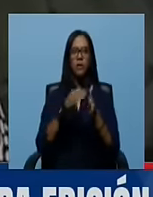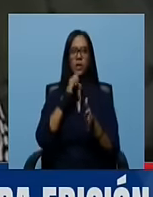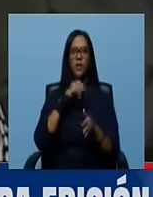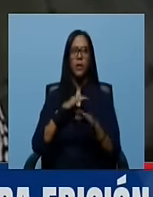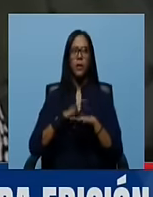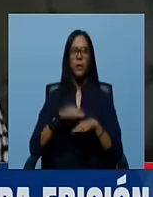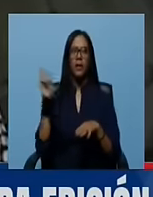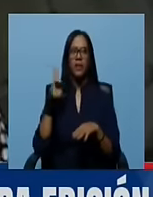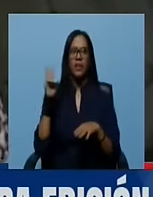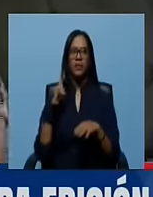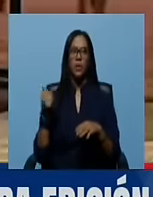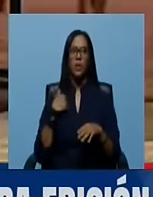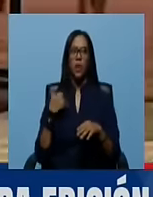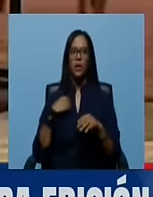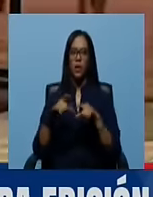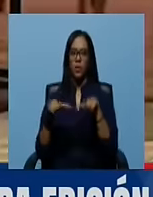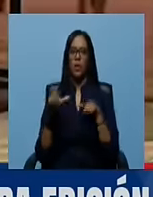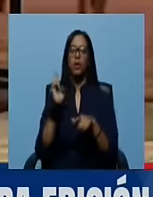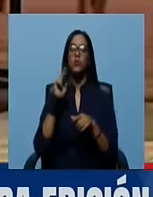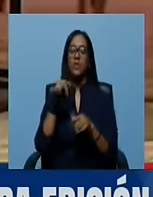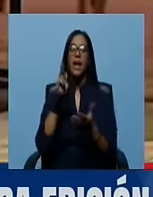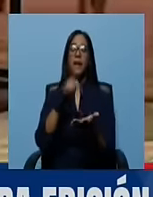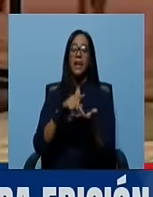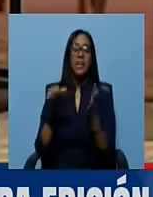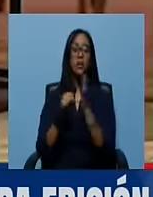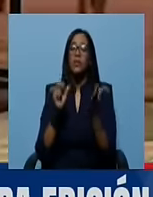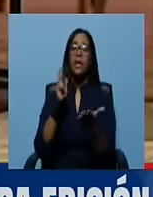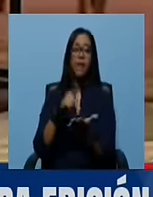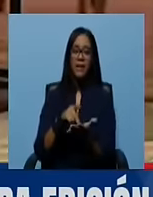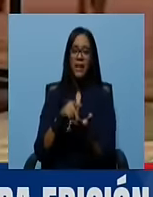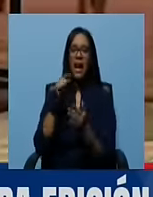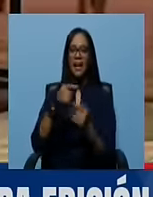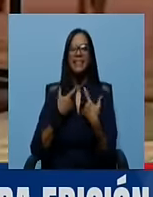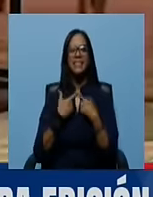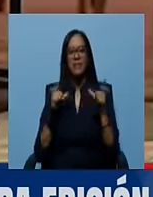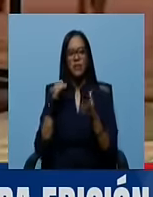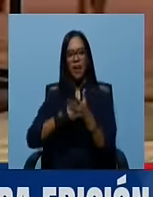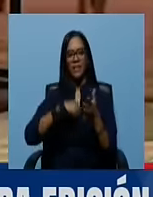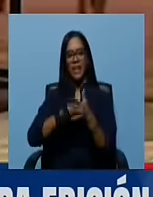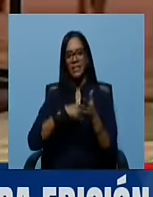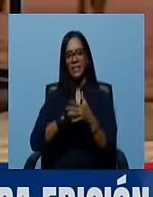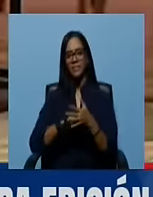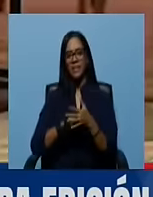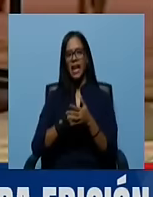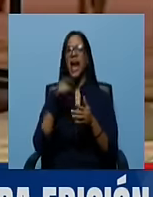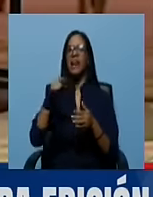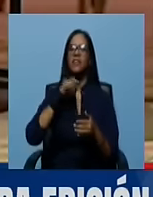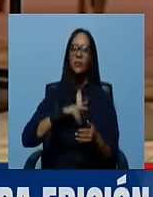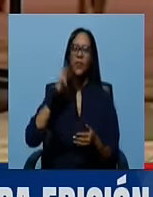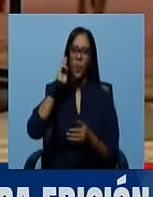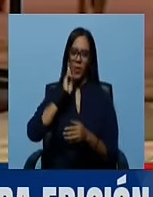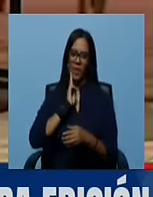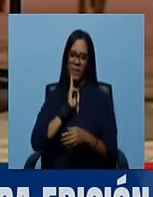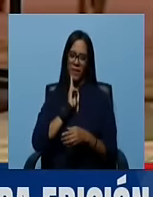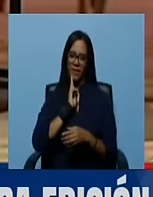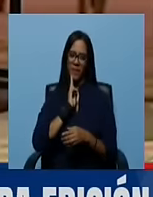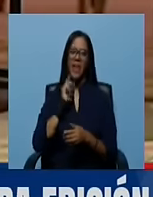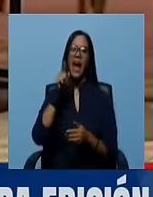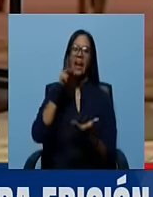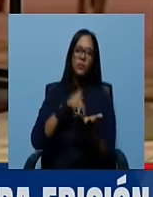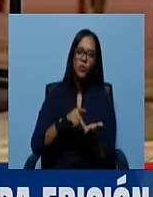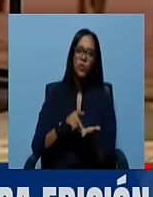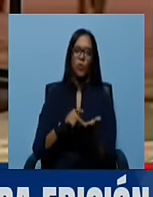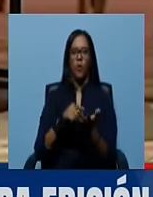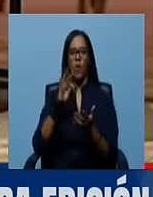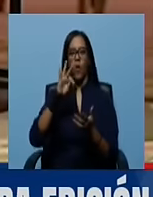Venezuela, cualquier lugar que usted vaya, donde vaya, allí se libró una gran batalla. Ahí estuvo Bolívar. Ahí estuvo José